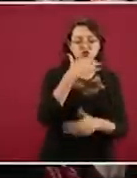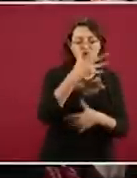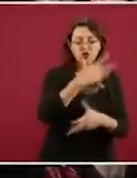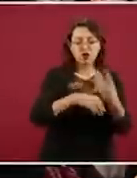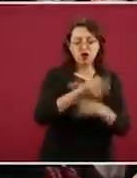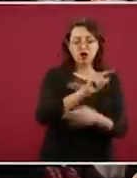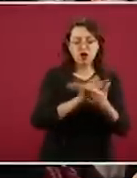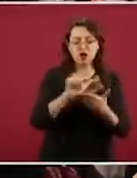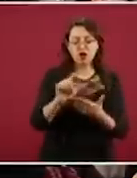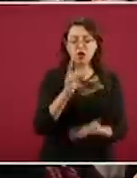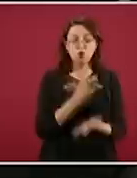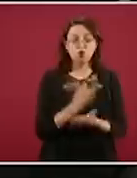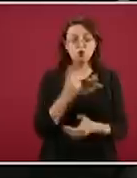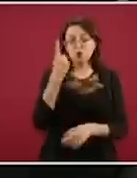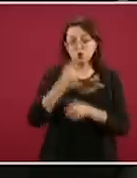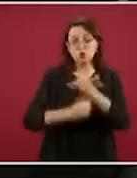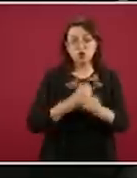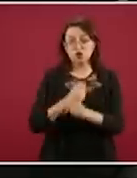Si vamos a esas.